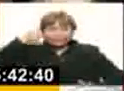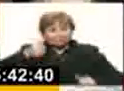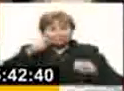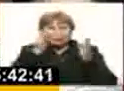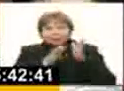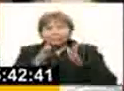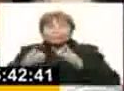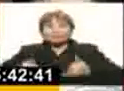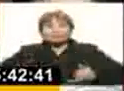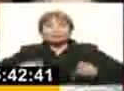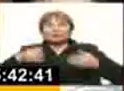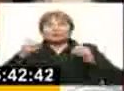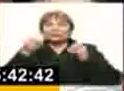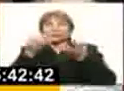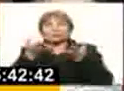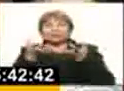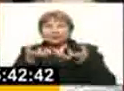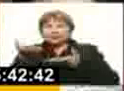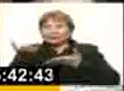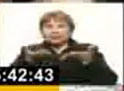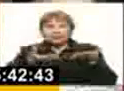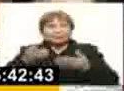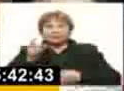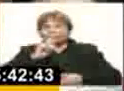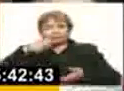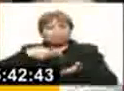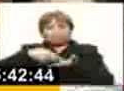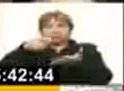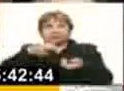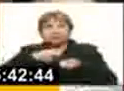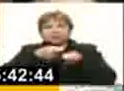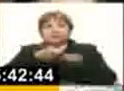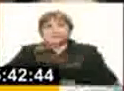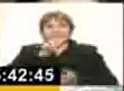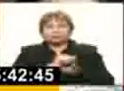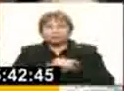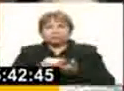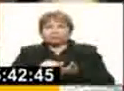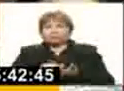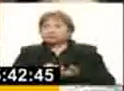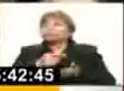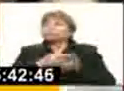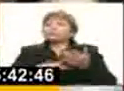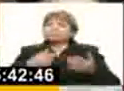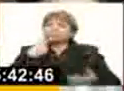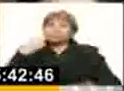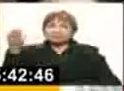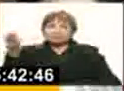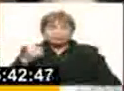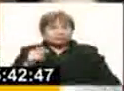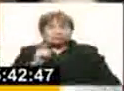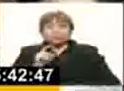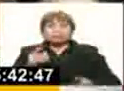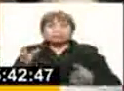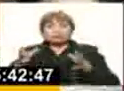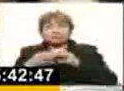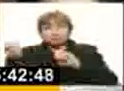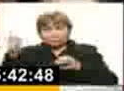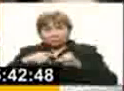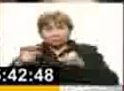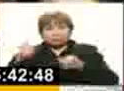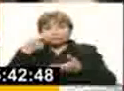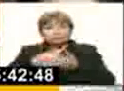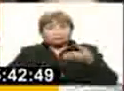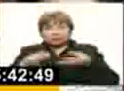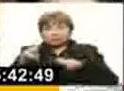formado por jóvenes que quieren servir y no obligados a servir que hicieron el llamamiento no no reclutas que no tiene